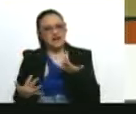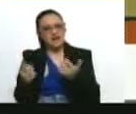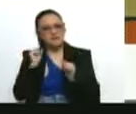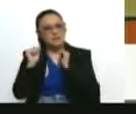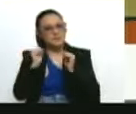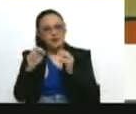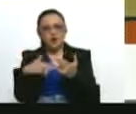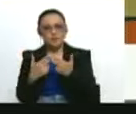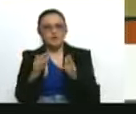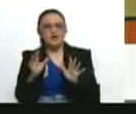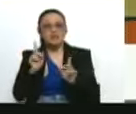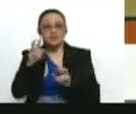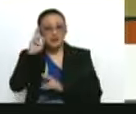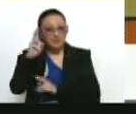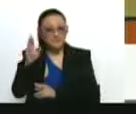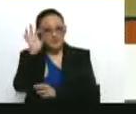Palestina.